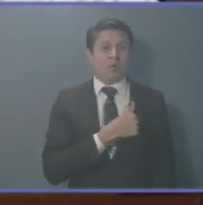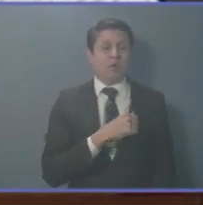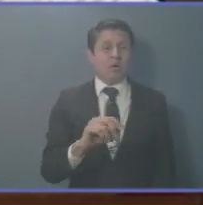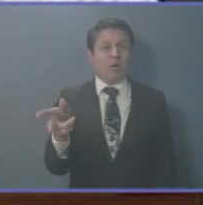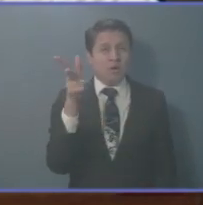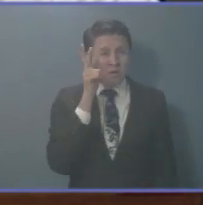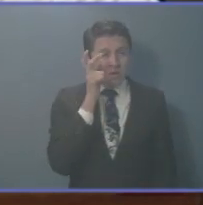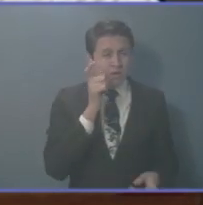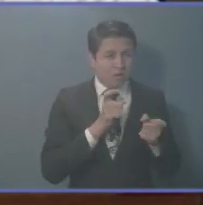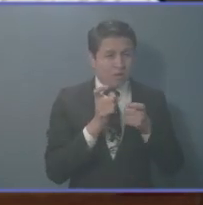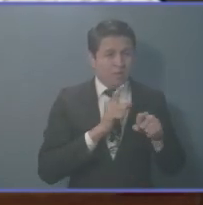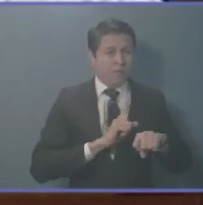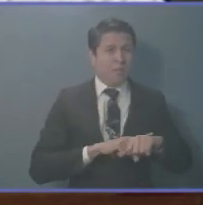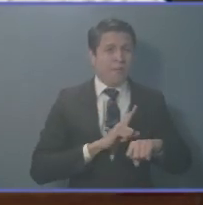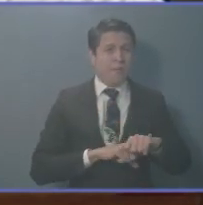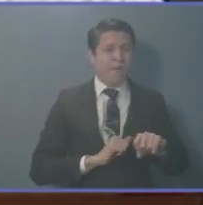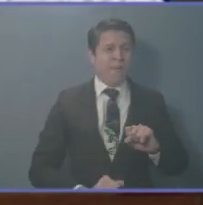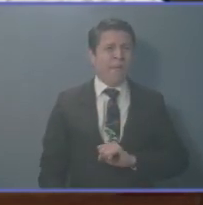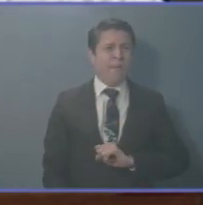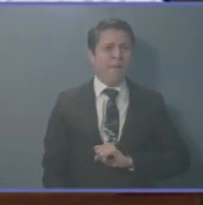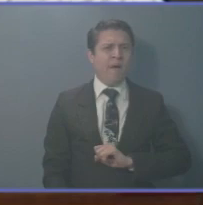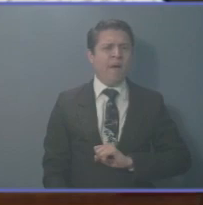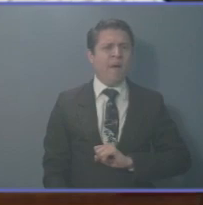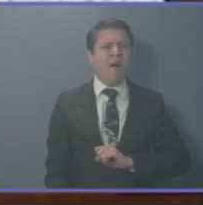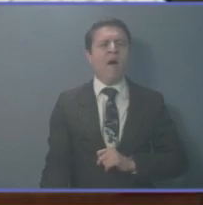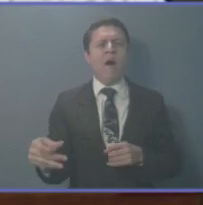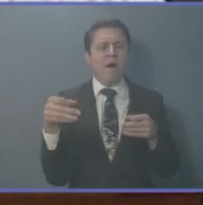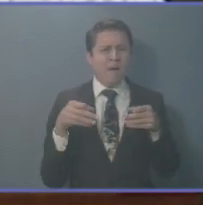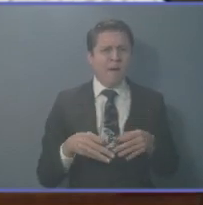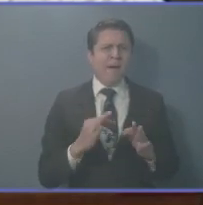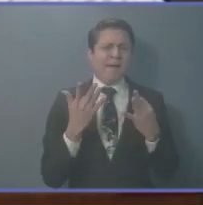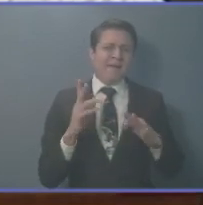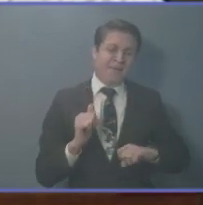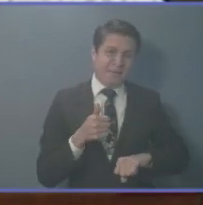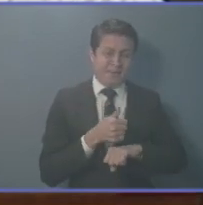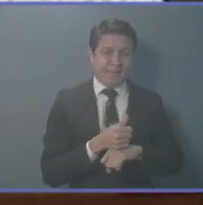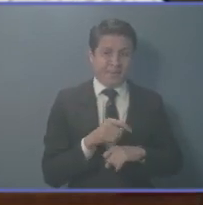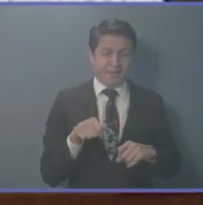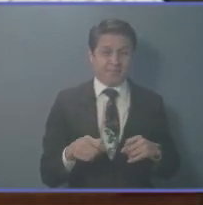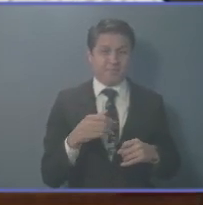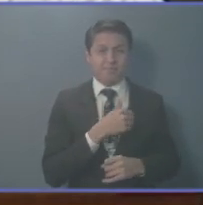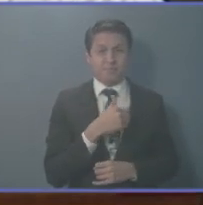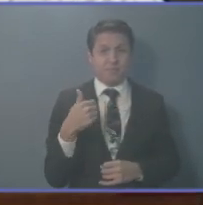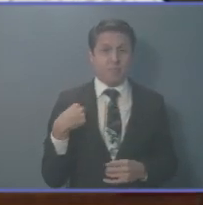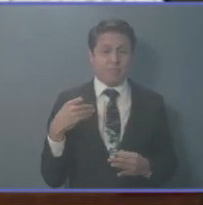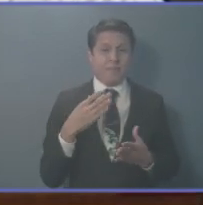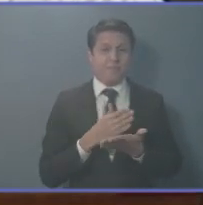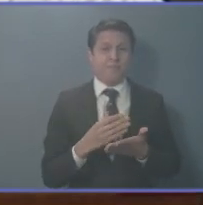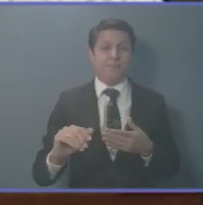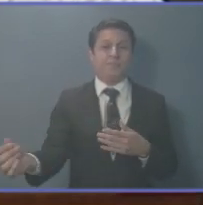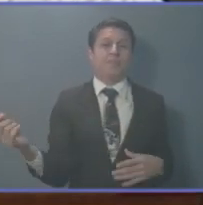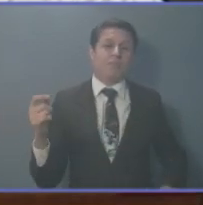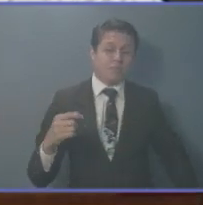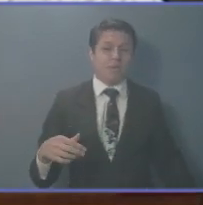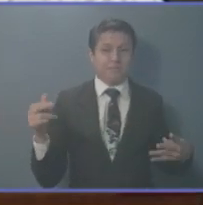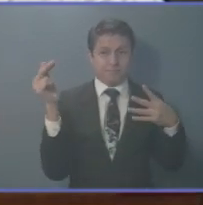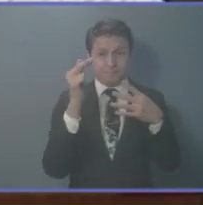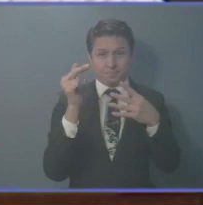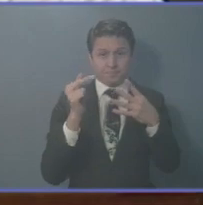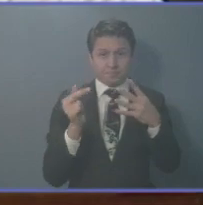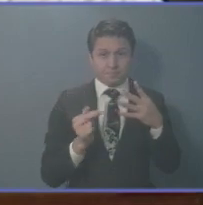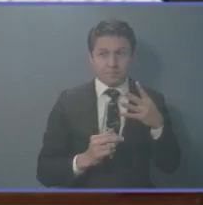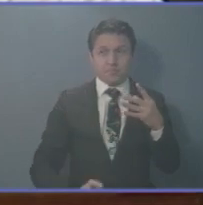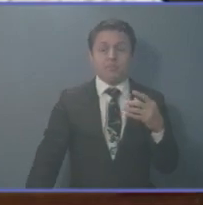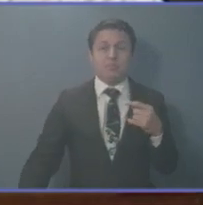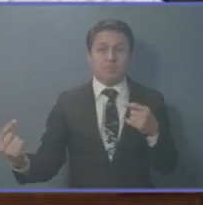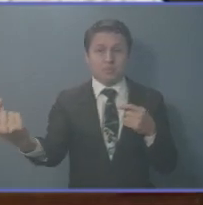y vigilancia por el tiempo y en la forma que lo determine el referido ministerio, de acuerdo con los respectivos reglamentos, a